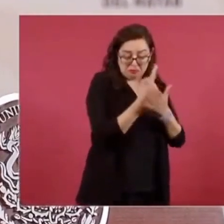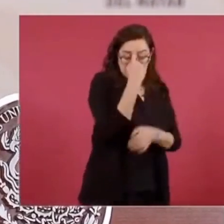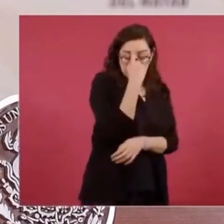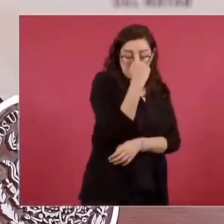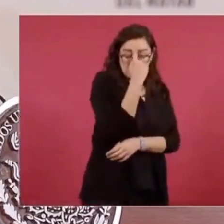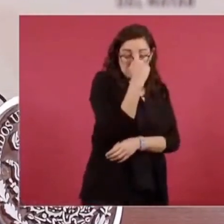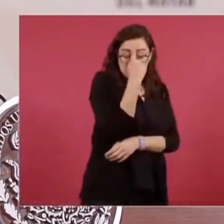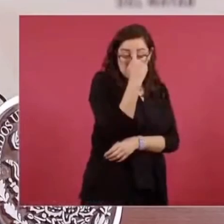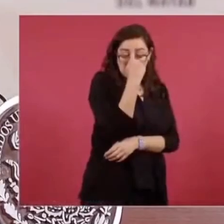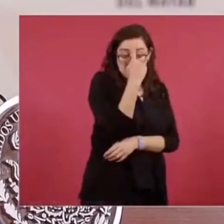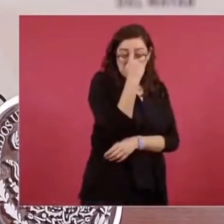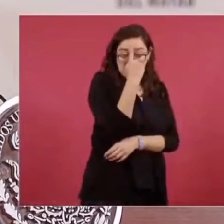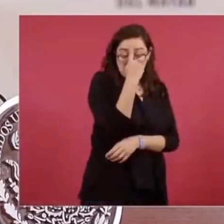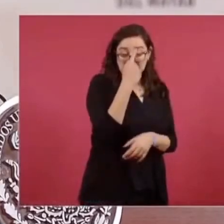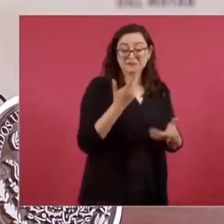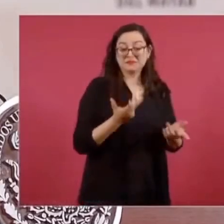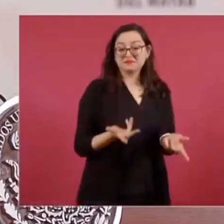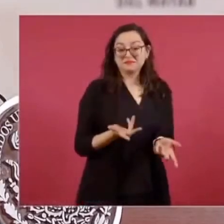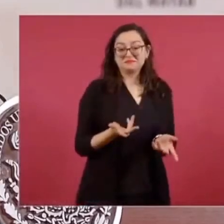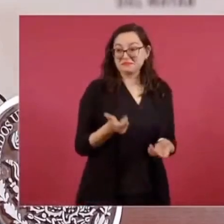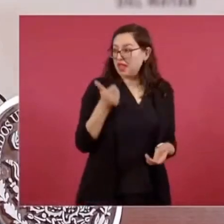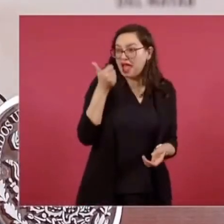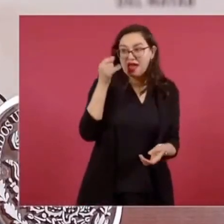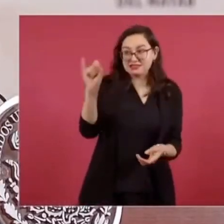Imagínense un financiero.